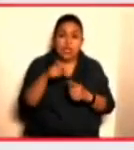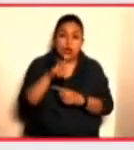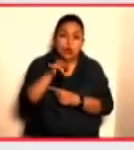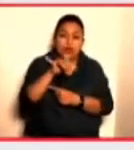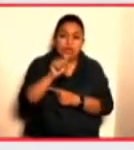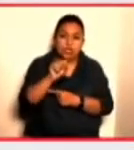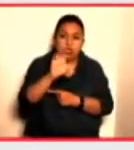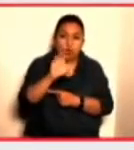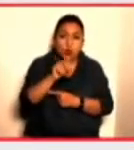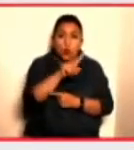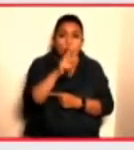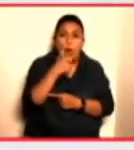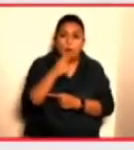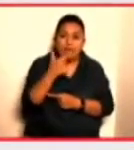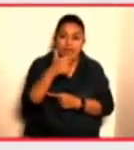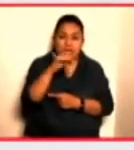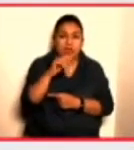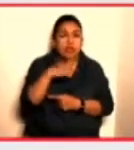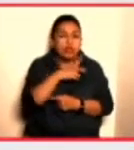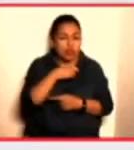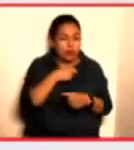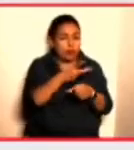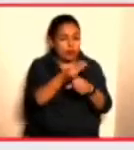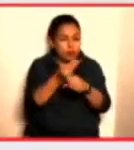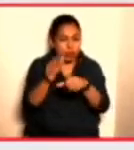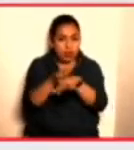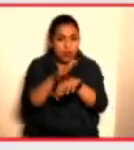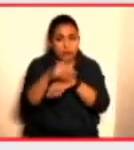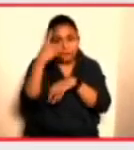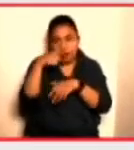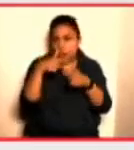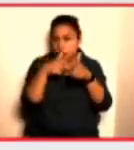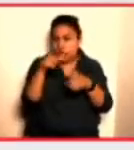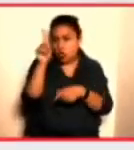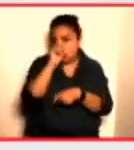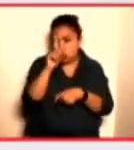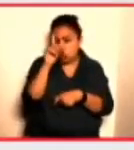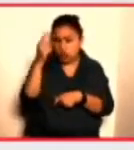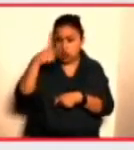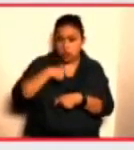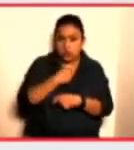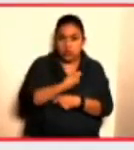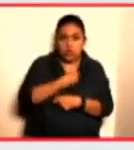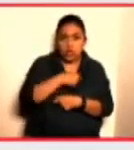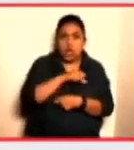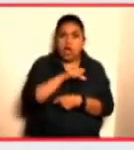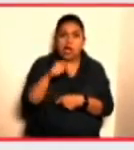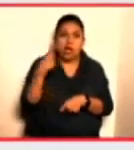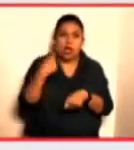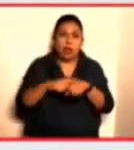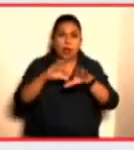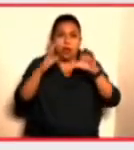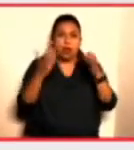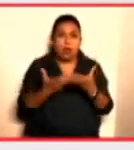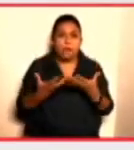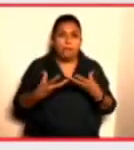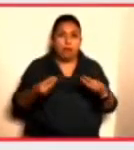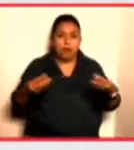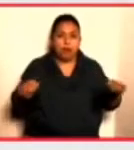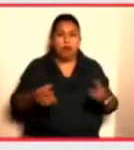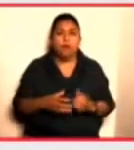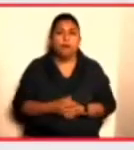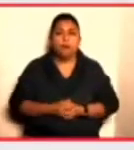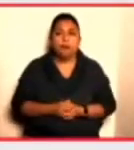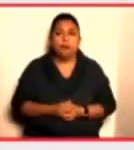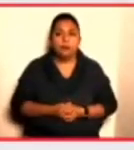ha tenido que hacer algunas adaptaciones a la obra para seguir las recomendaciones sanitarias por la pandemia. Lo enterraste, te toca morir.